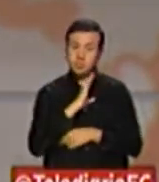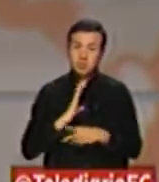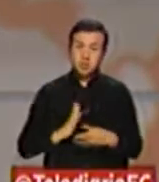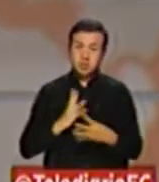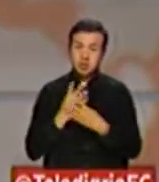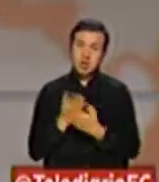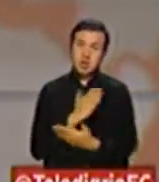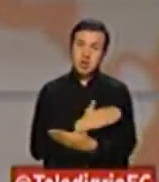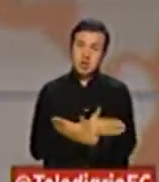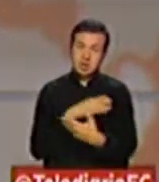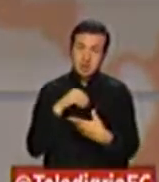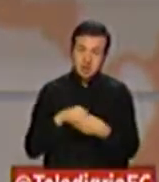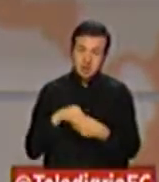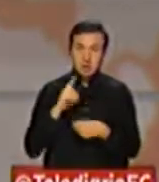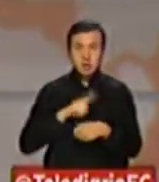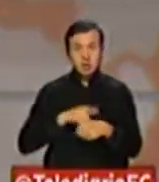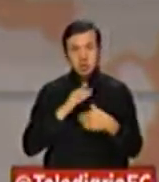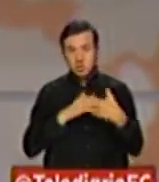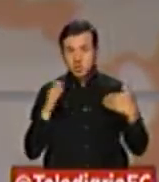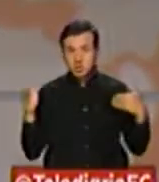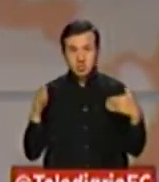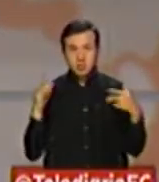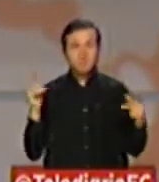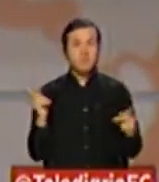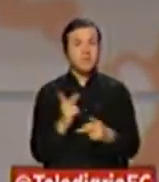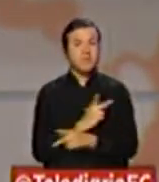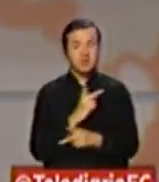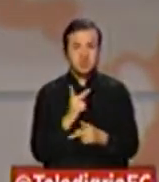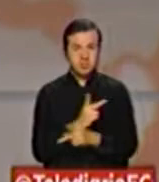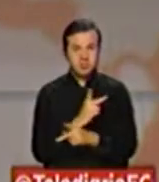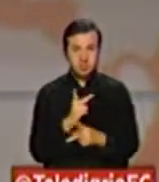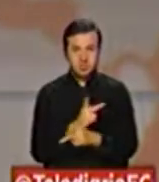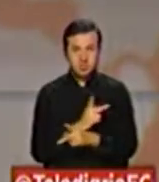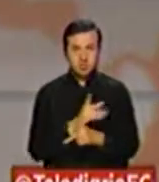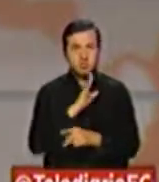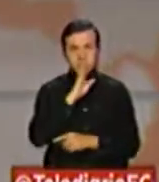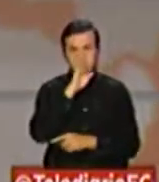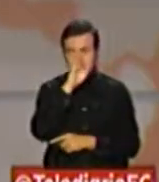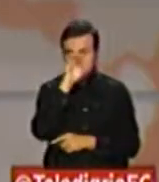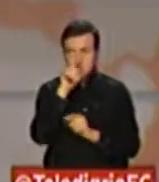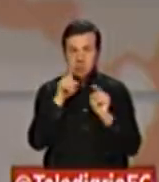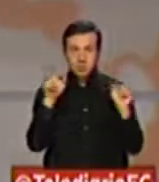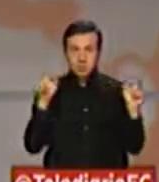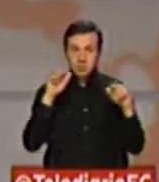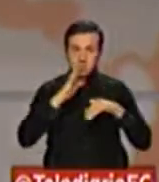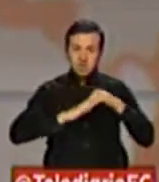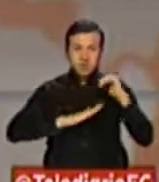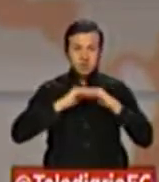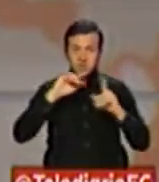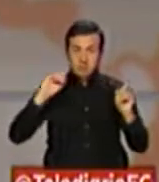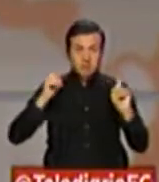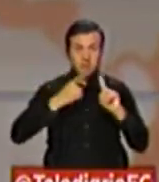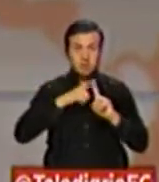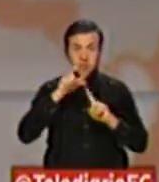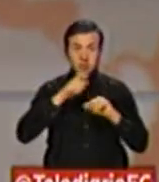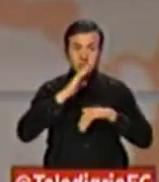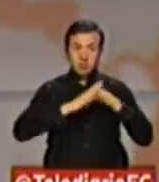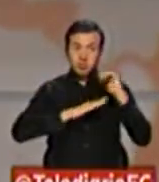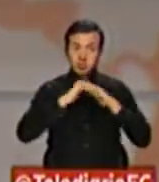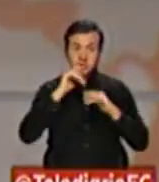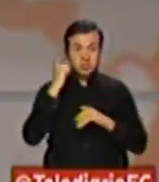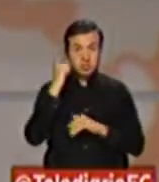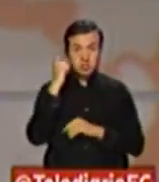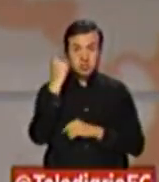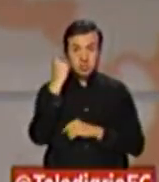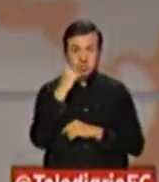debería ser antes, que debería durar más, no, eso es peligrosísimo. Existe siempre la presunción de inocencia, que eso debe primar. Tenemos que entender